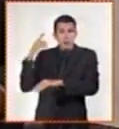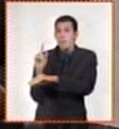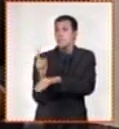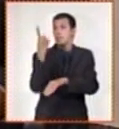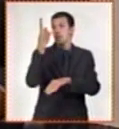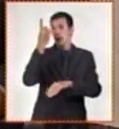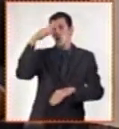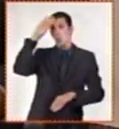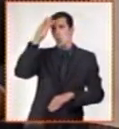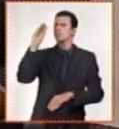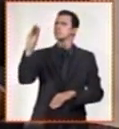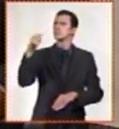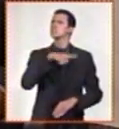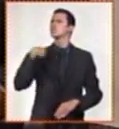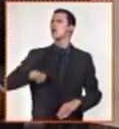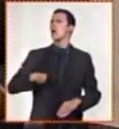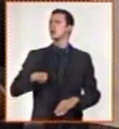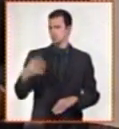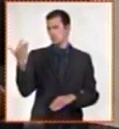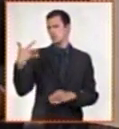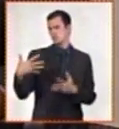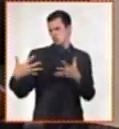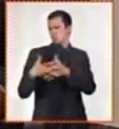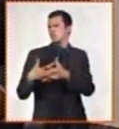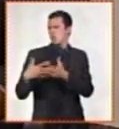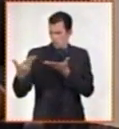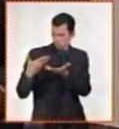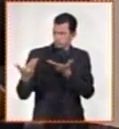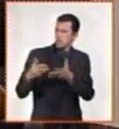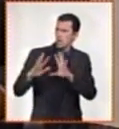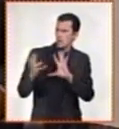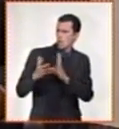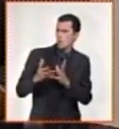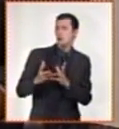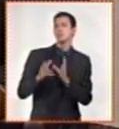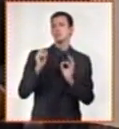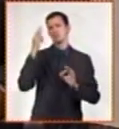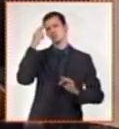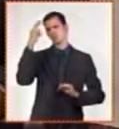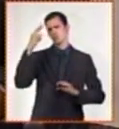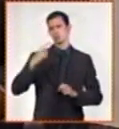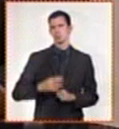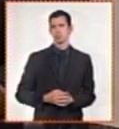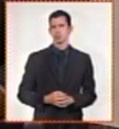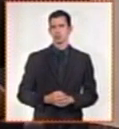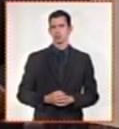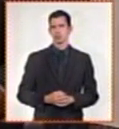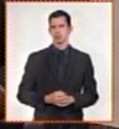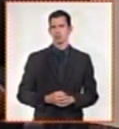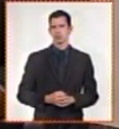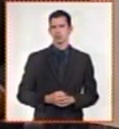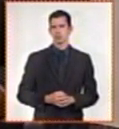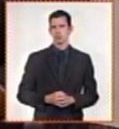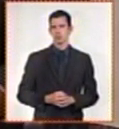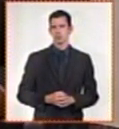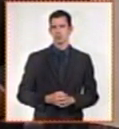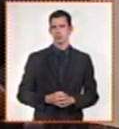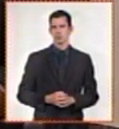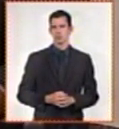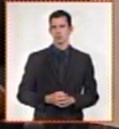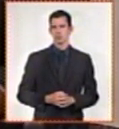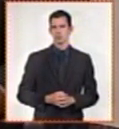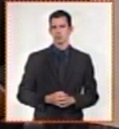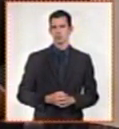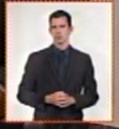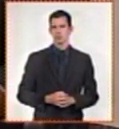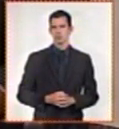como presidente pro tempore de CELAC, Cuba impulsó la adopción de la Declaración Especial sobre el